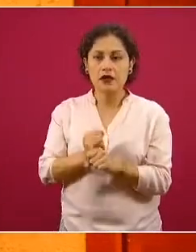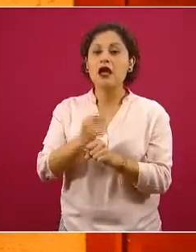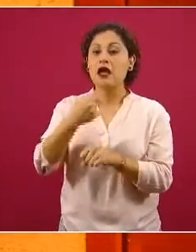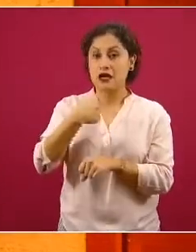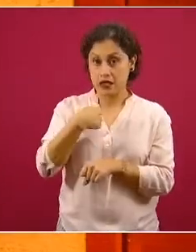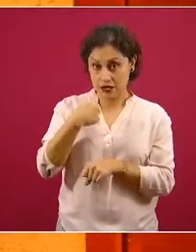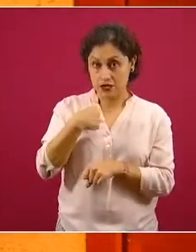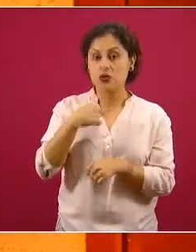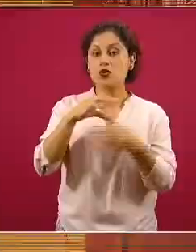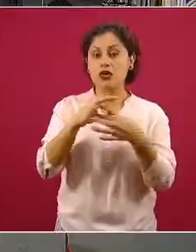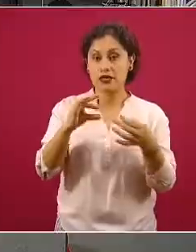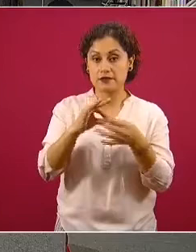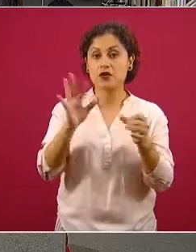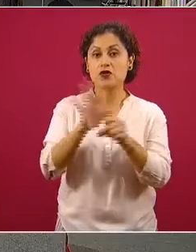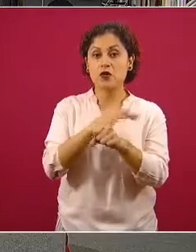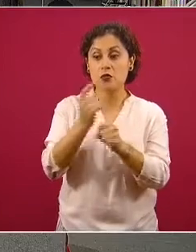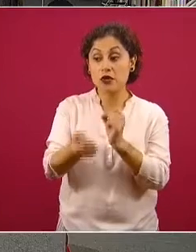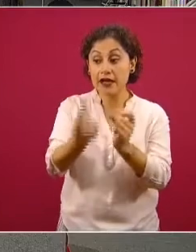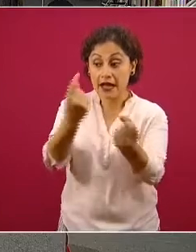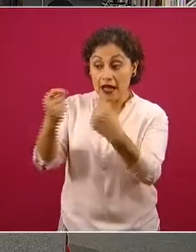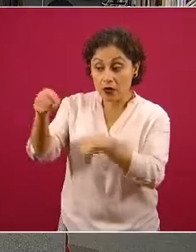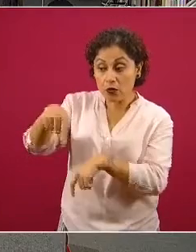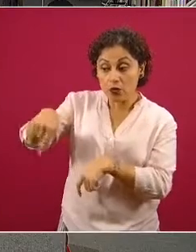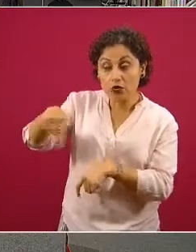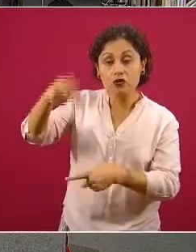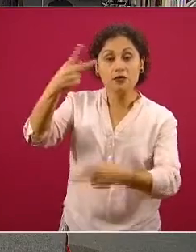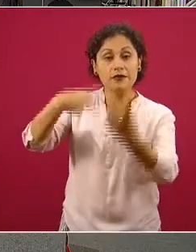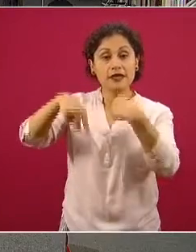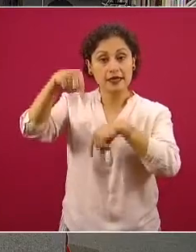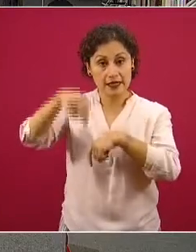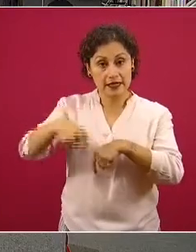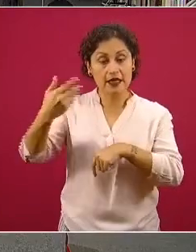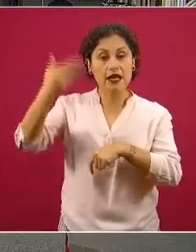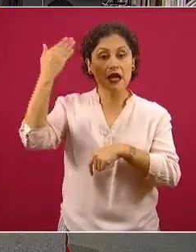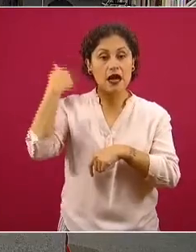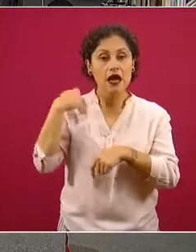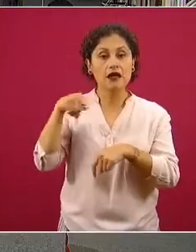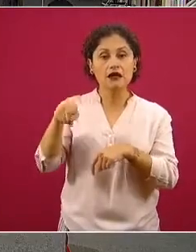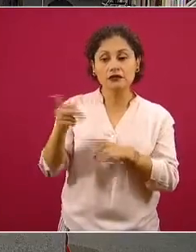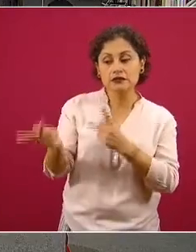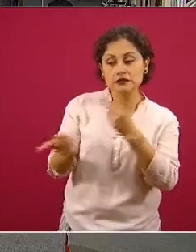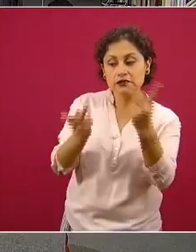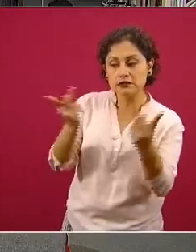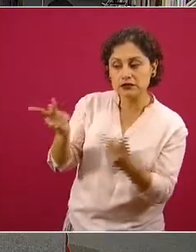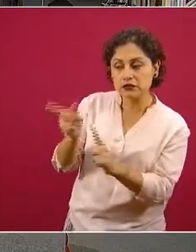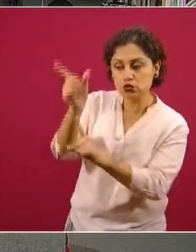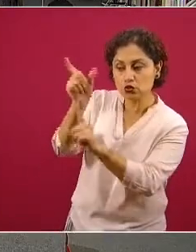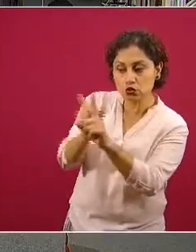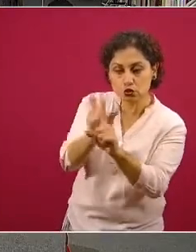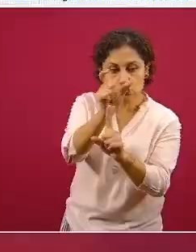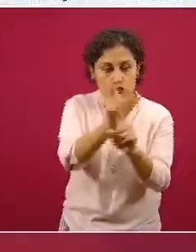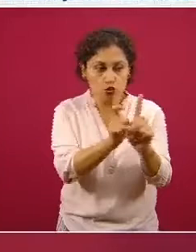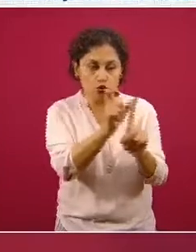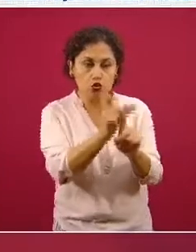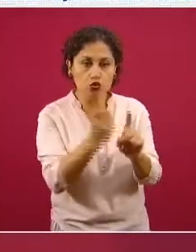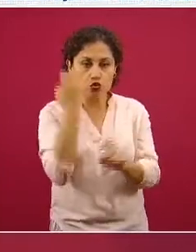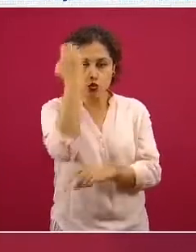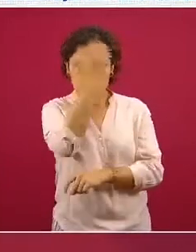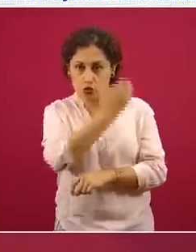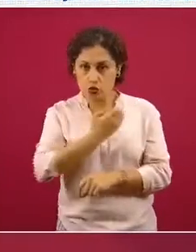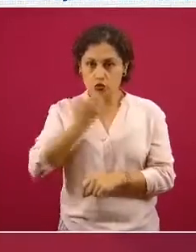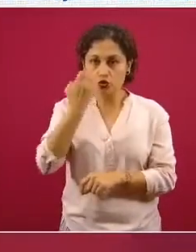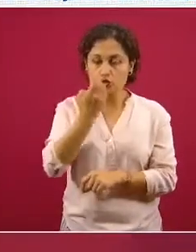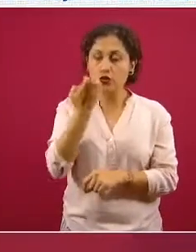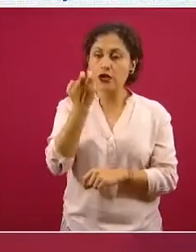estudio de contactos, cuando se puede identificar de manera local es sumamente útil para hacer